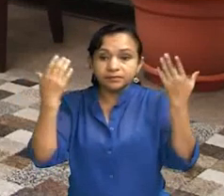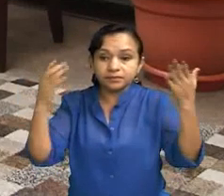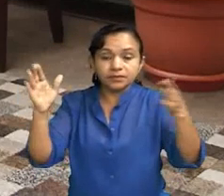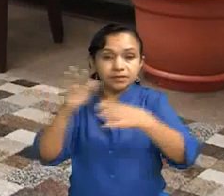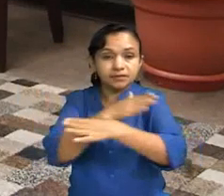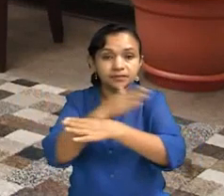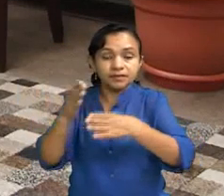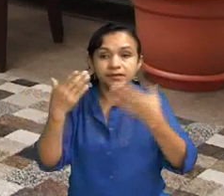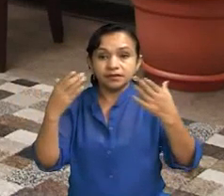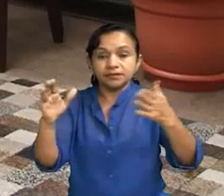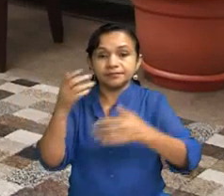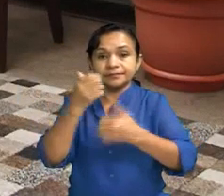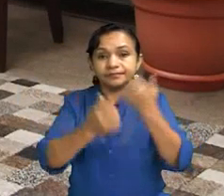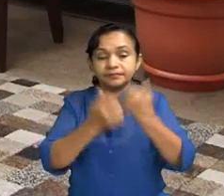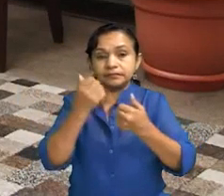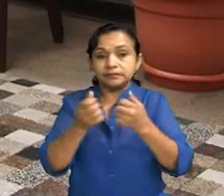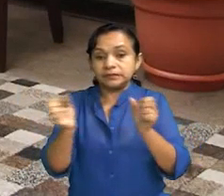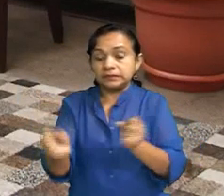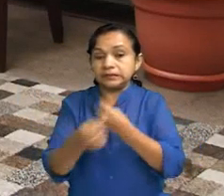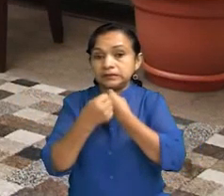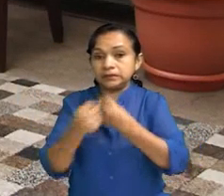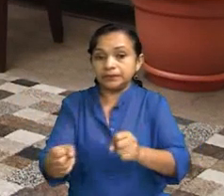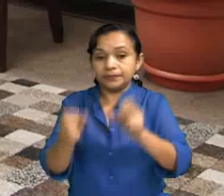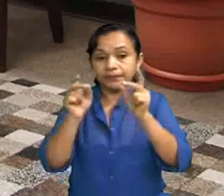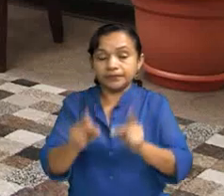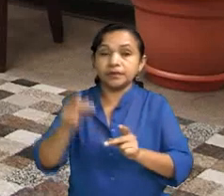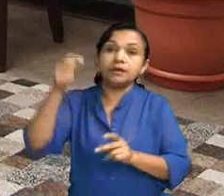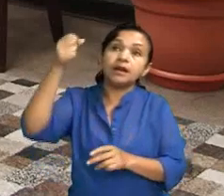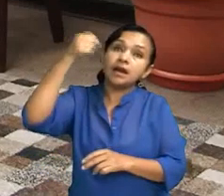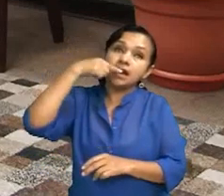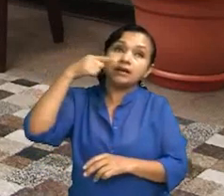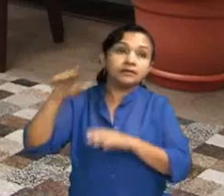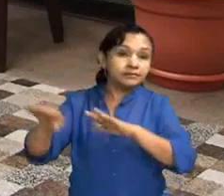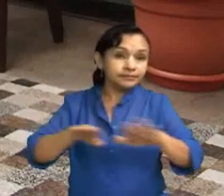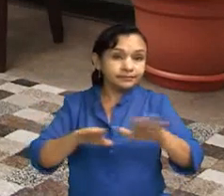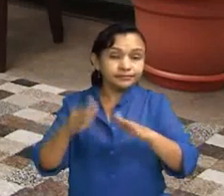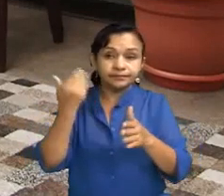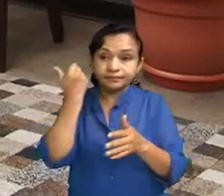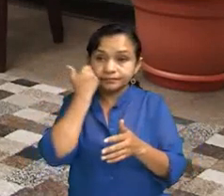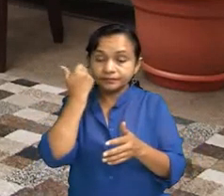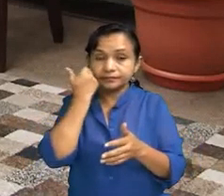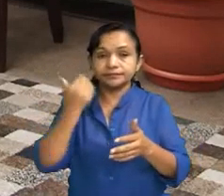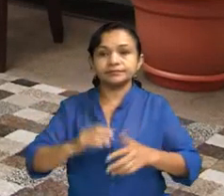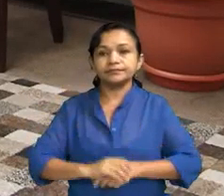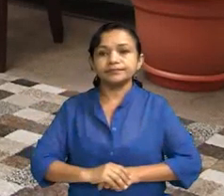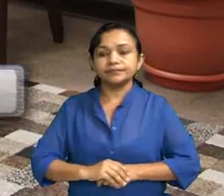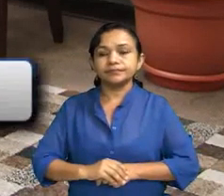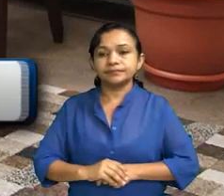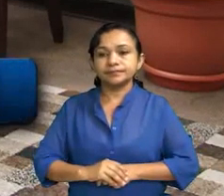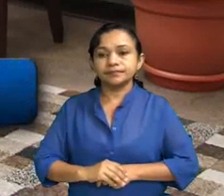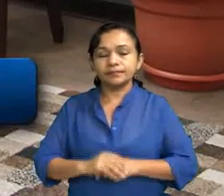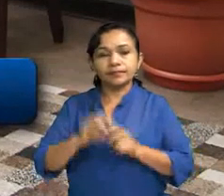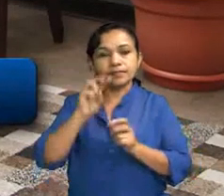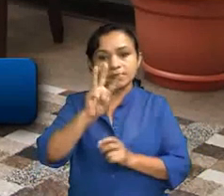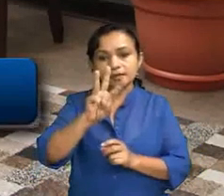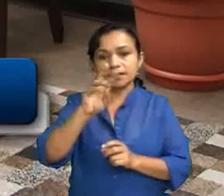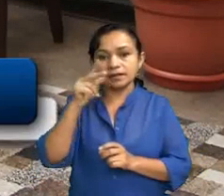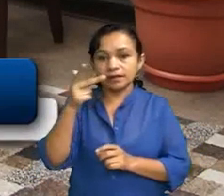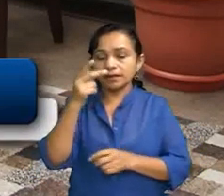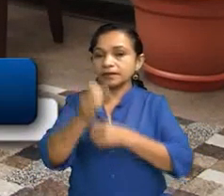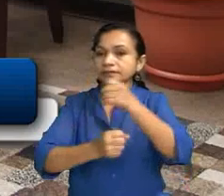que también imposibilitaban que la persona se vacunara contra esta enfermedad. Así es. ¿Por qué hace 38 años?